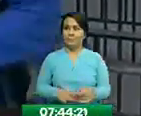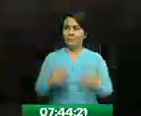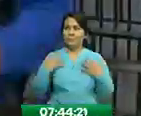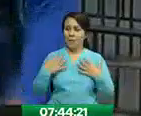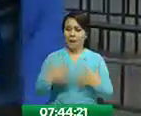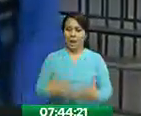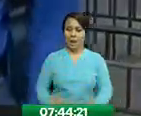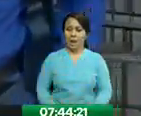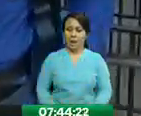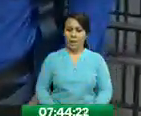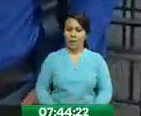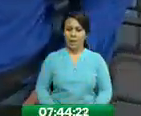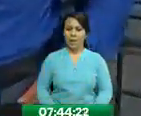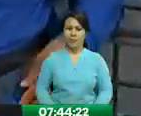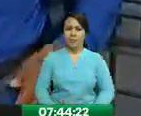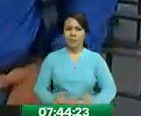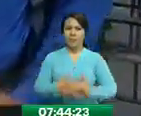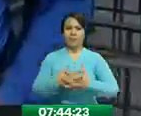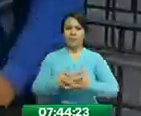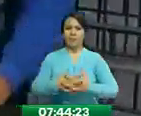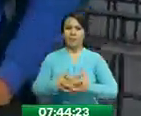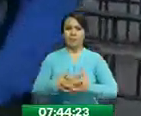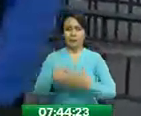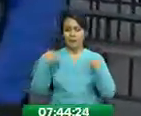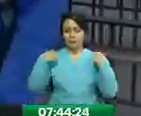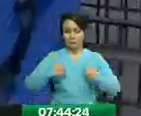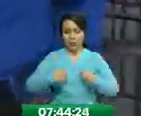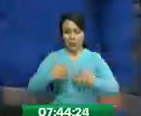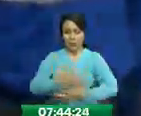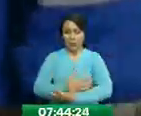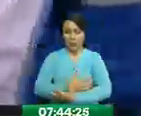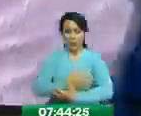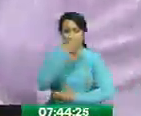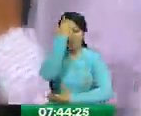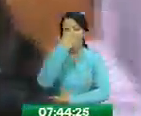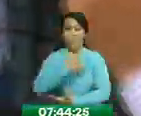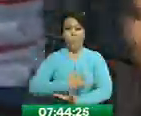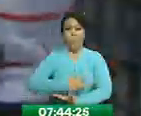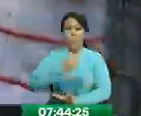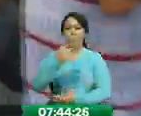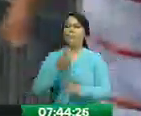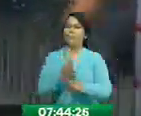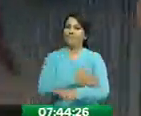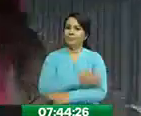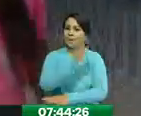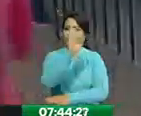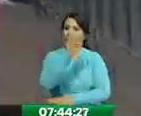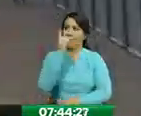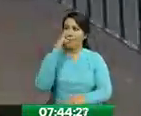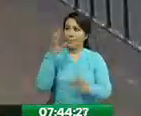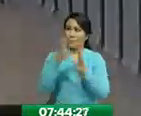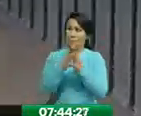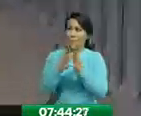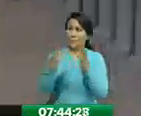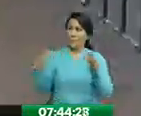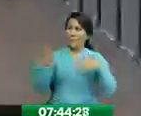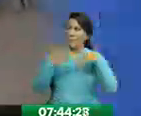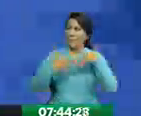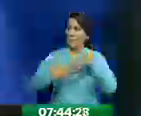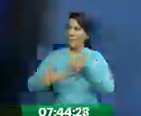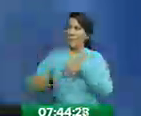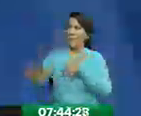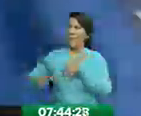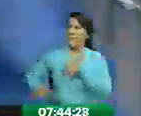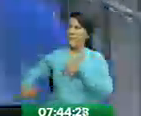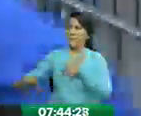no, me borran, imagínense. ¿Ah? Listo, muchas gracias. Bien, antes de despedir, observemos el tumulto que se registra acá.